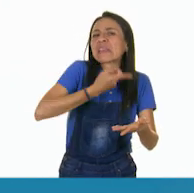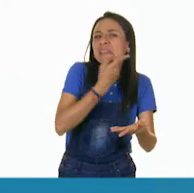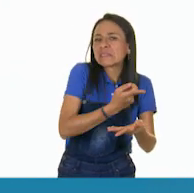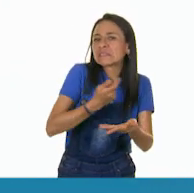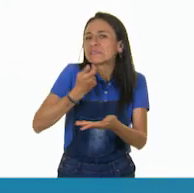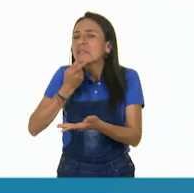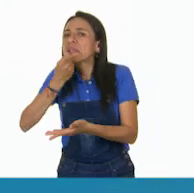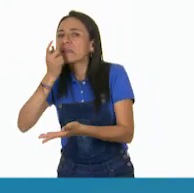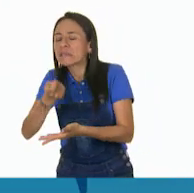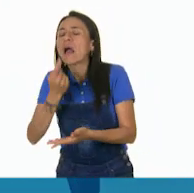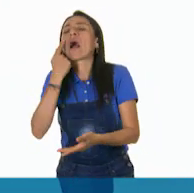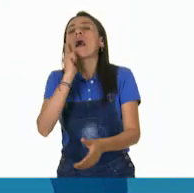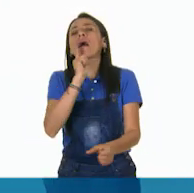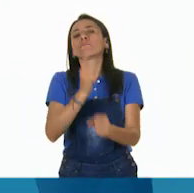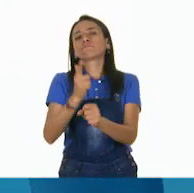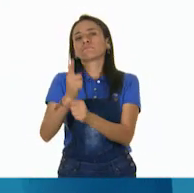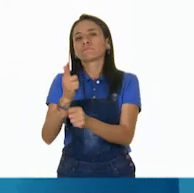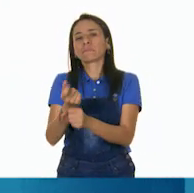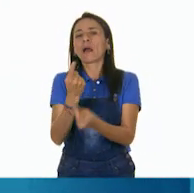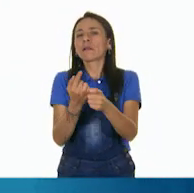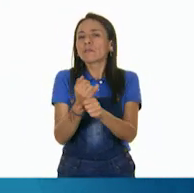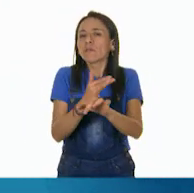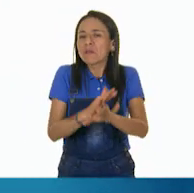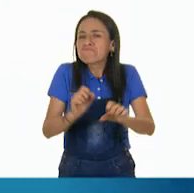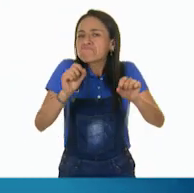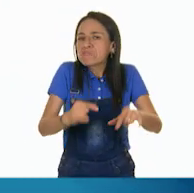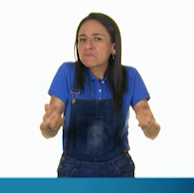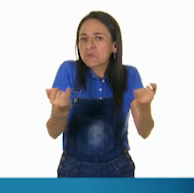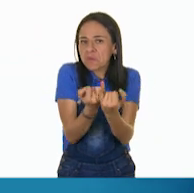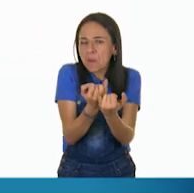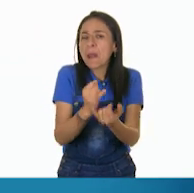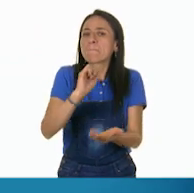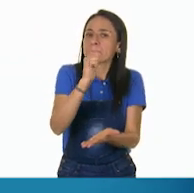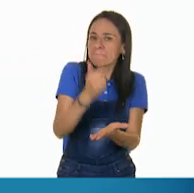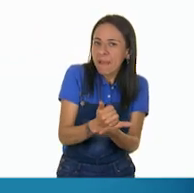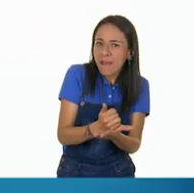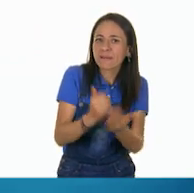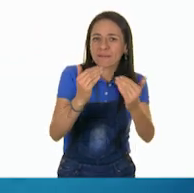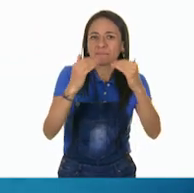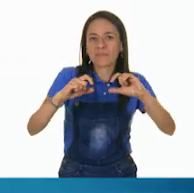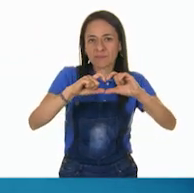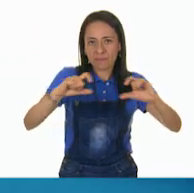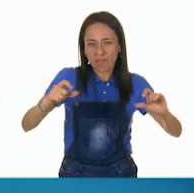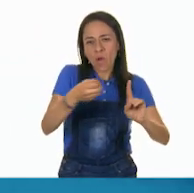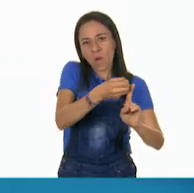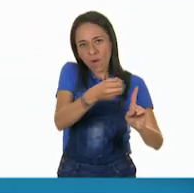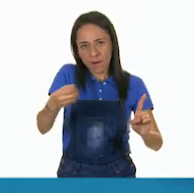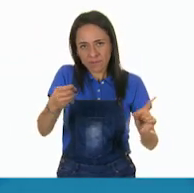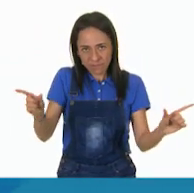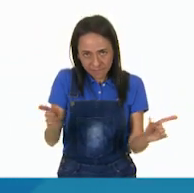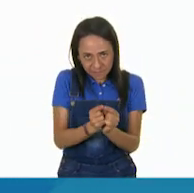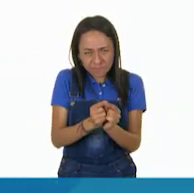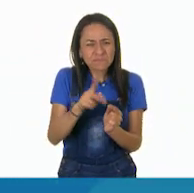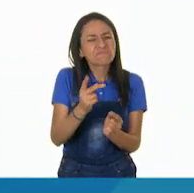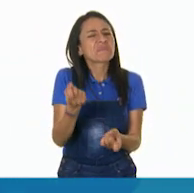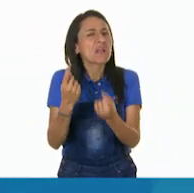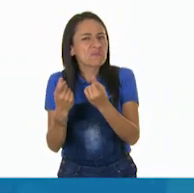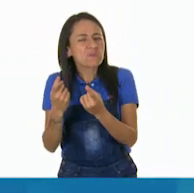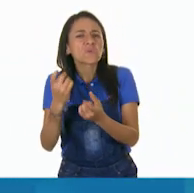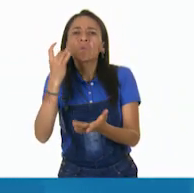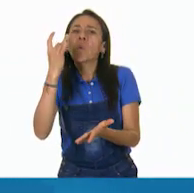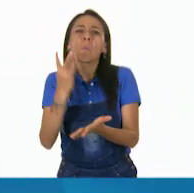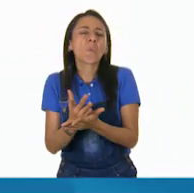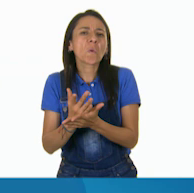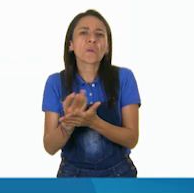que hay cierta información que se repite como la marca y el eslogan pero que hay otra que solo aparece en la etiqueta o el envase